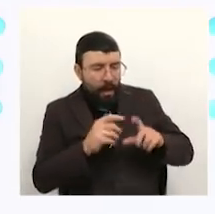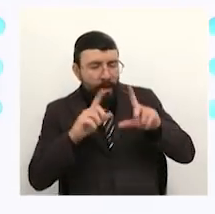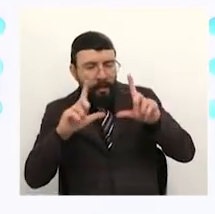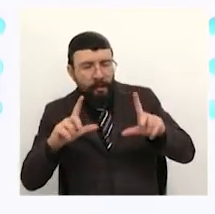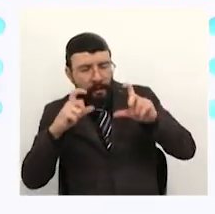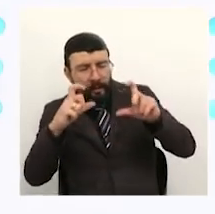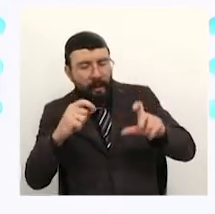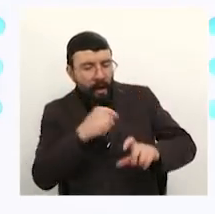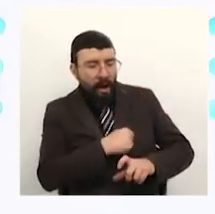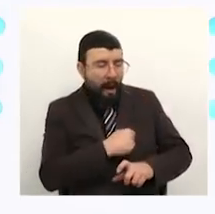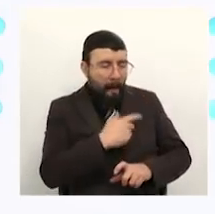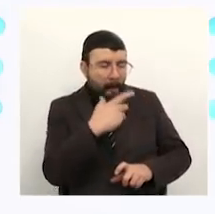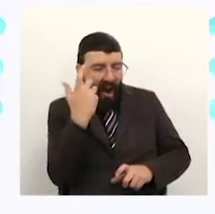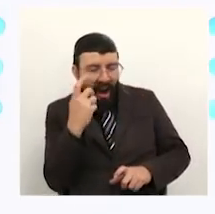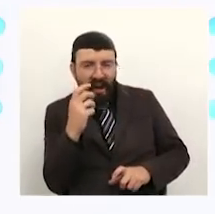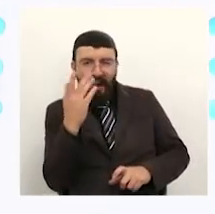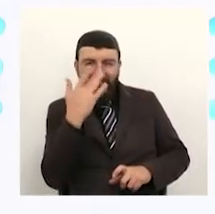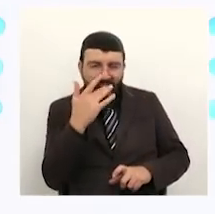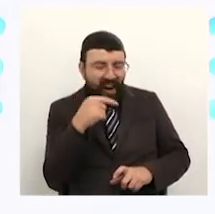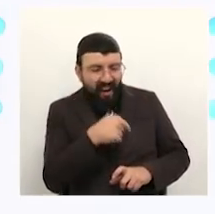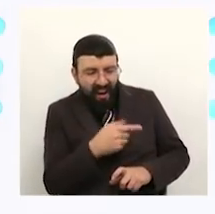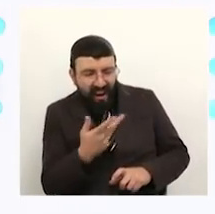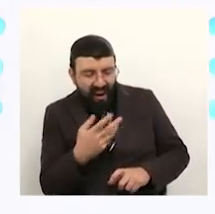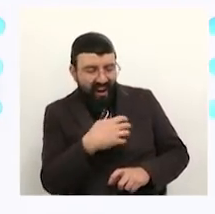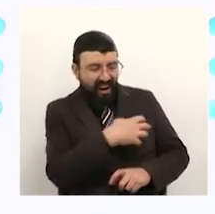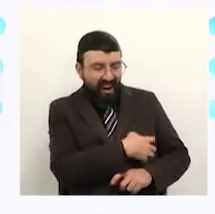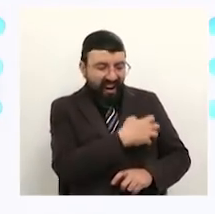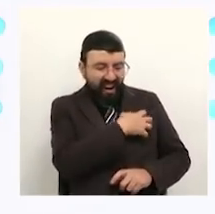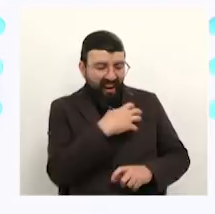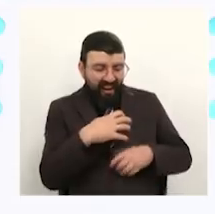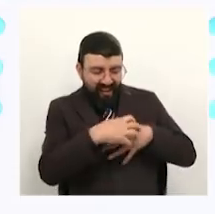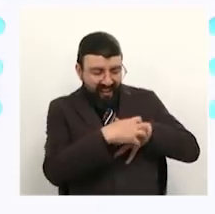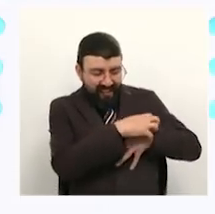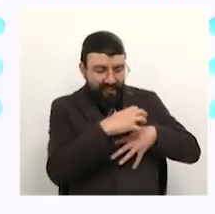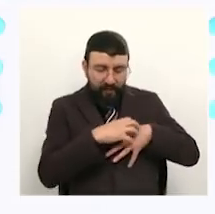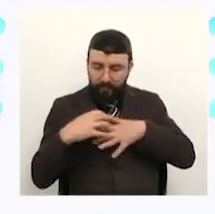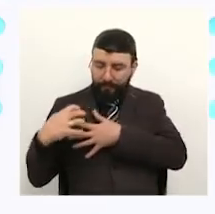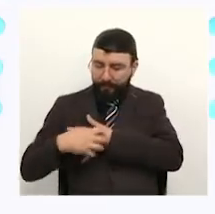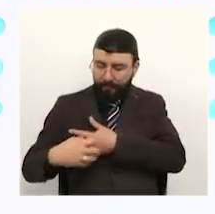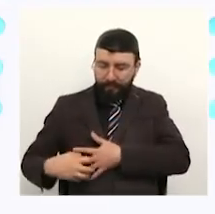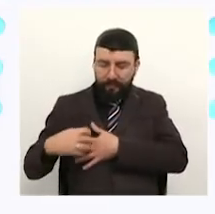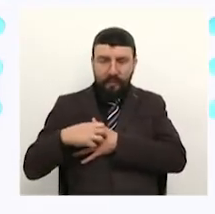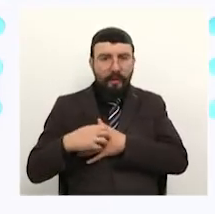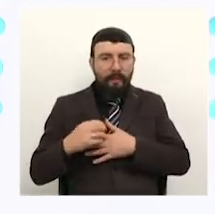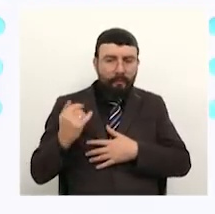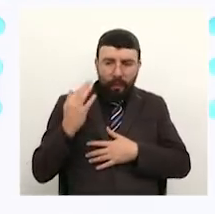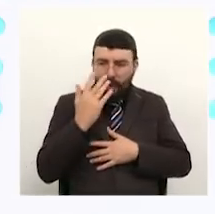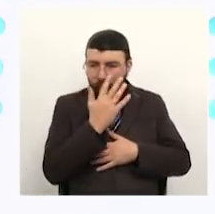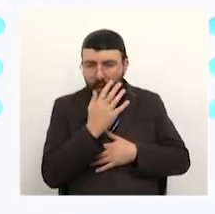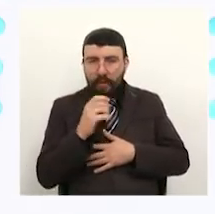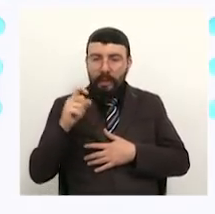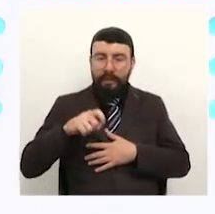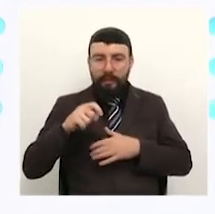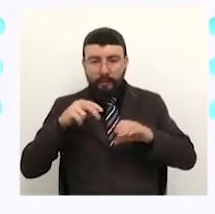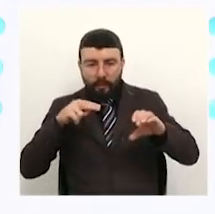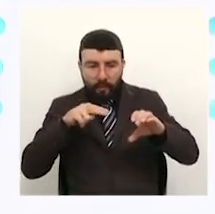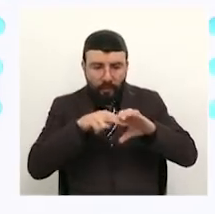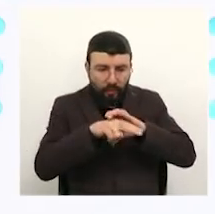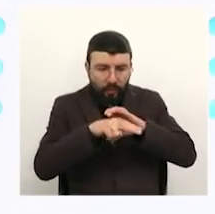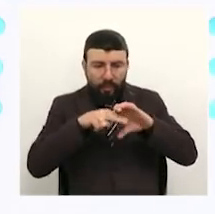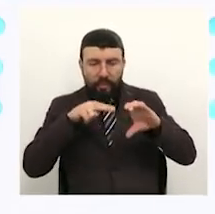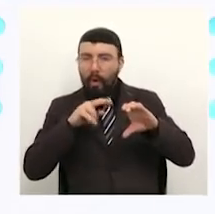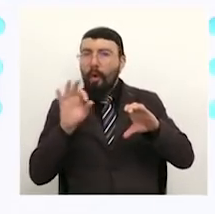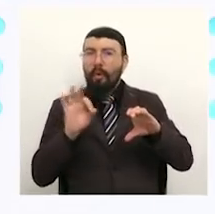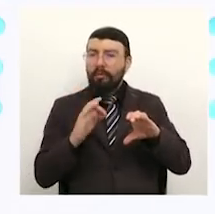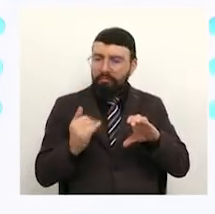y se ve más bien blancos y se ve negro en fin y uno de acuerdo a eso decide si es necesario hacer un estudio tomográfico o si es un hallazgo benigno la